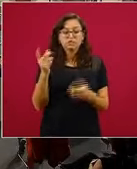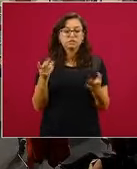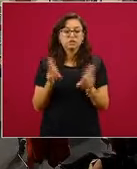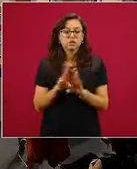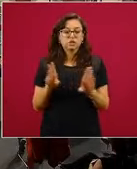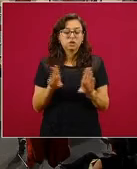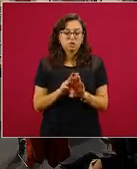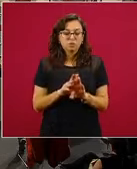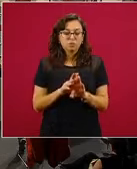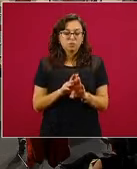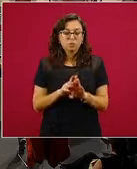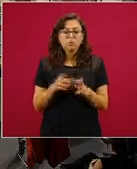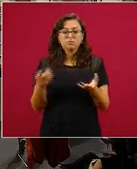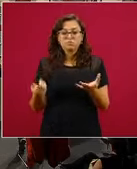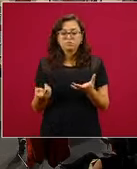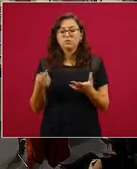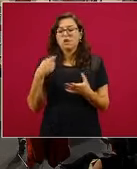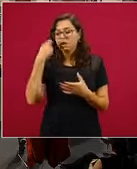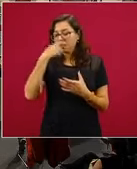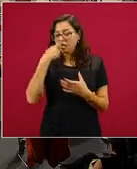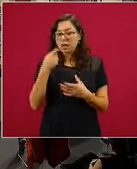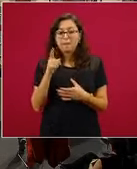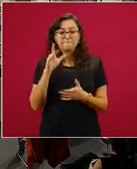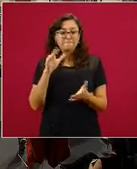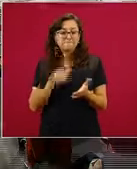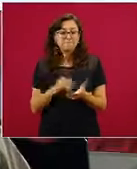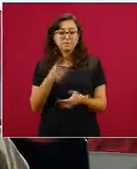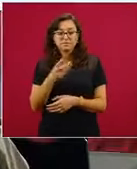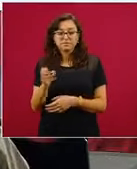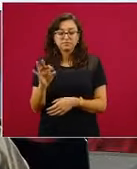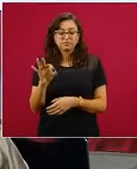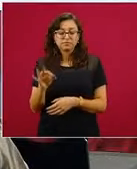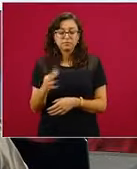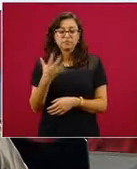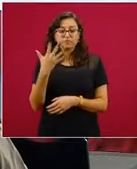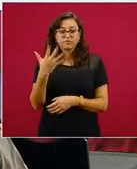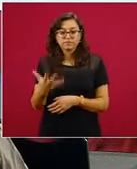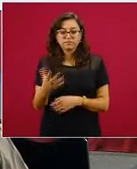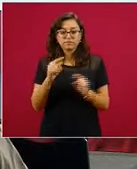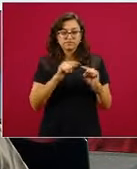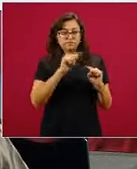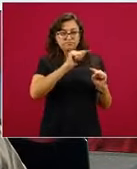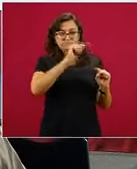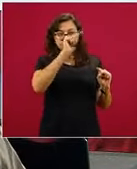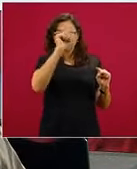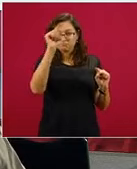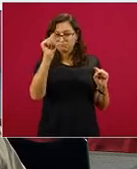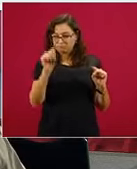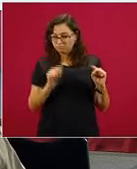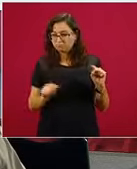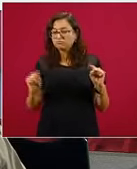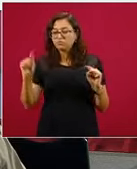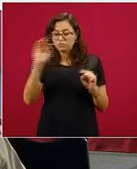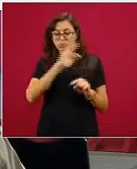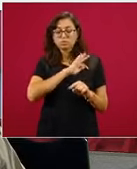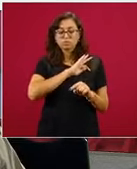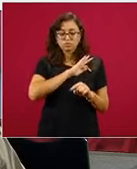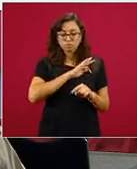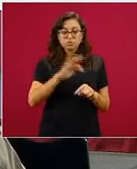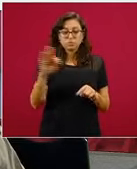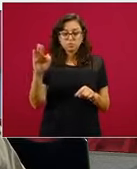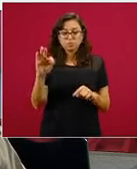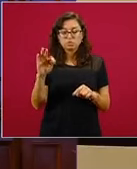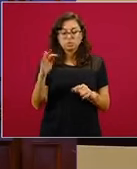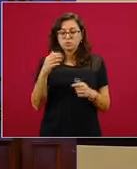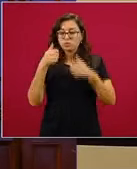con baciloscopía. Tenemos 1.345 puntos en toda la República en donde se realiza este diagnóstico, siendo mayormente